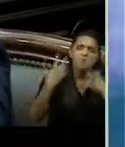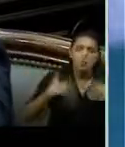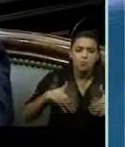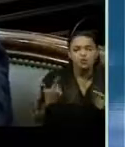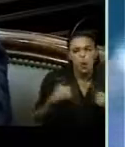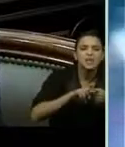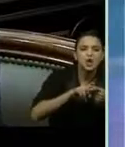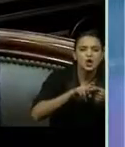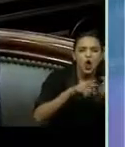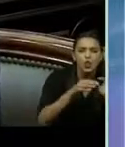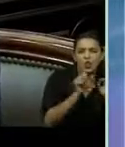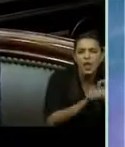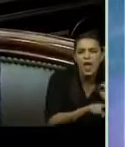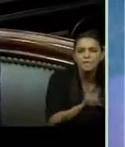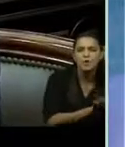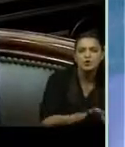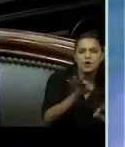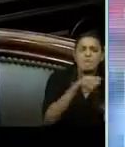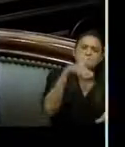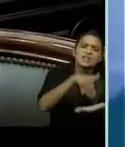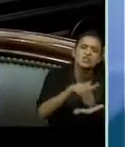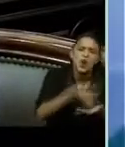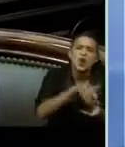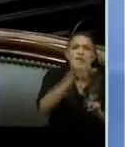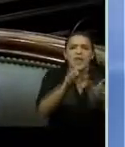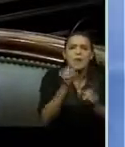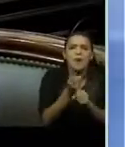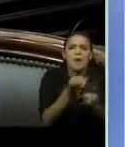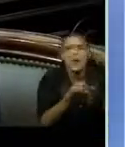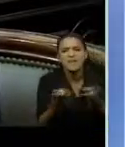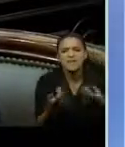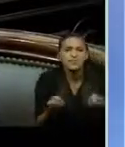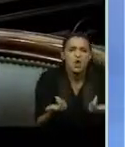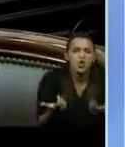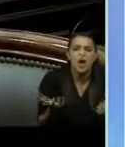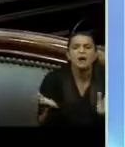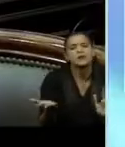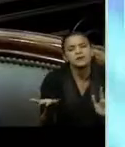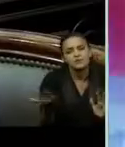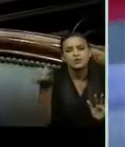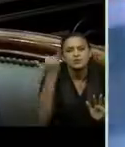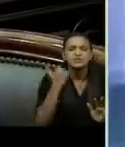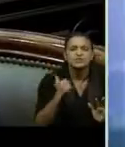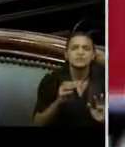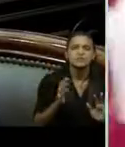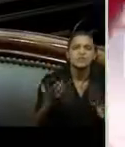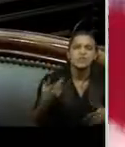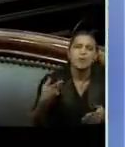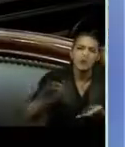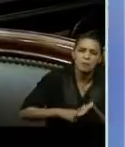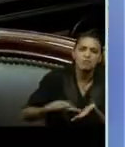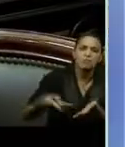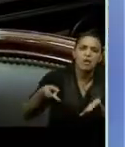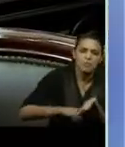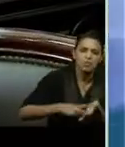por el Cambio para modificar y poder lograr una aprobación de este proyecto? No, la verdad que no. Lo único que pedir nosotros,